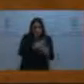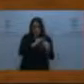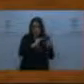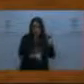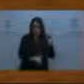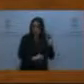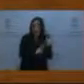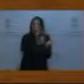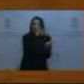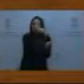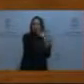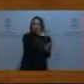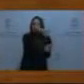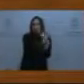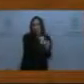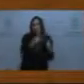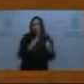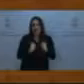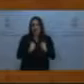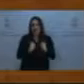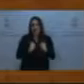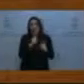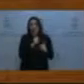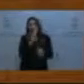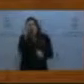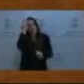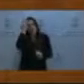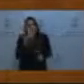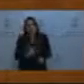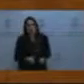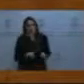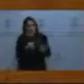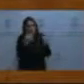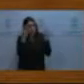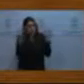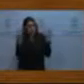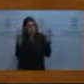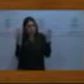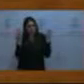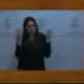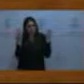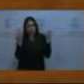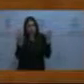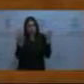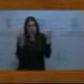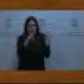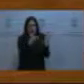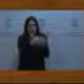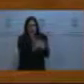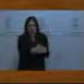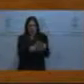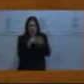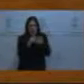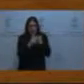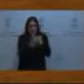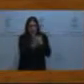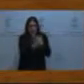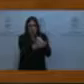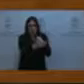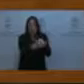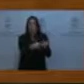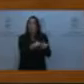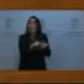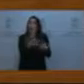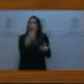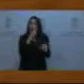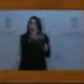centros, que esperamos no estén en edificios que se encuentran en un lamentable estado, como sucede con el Centro